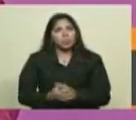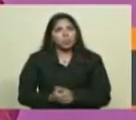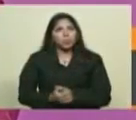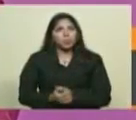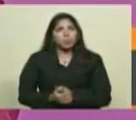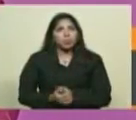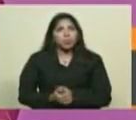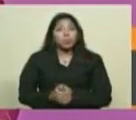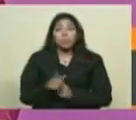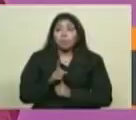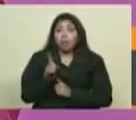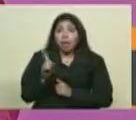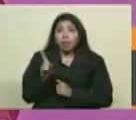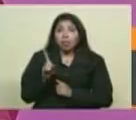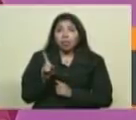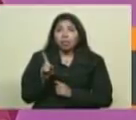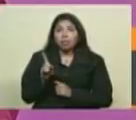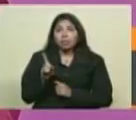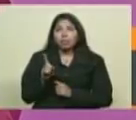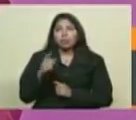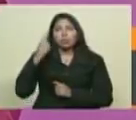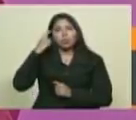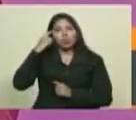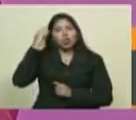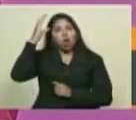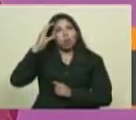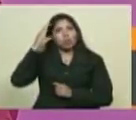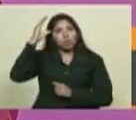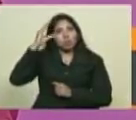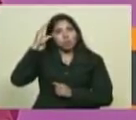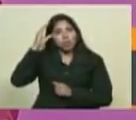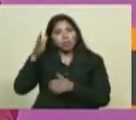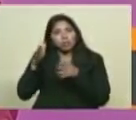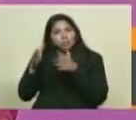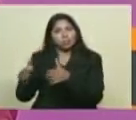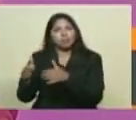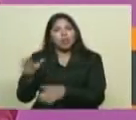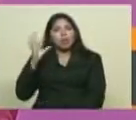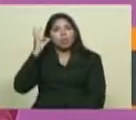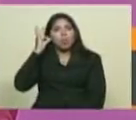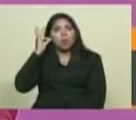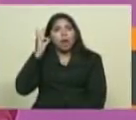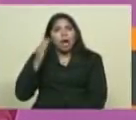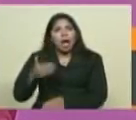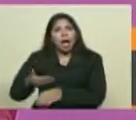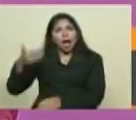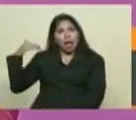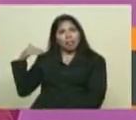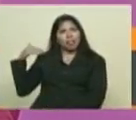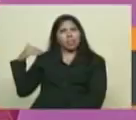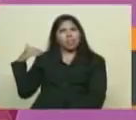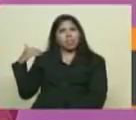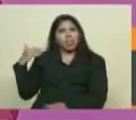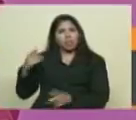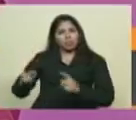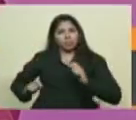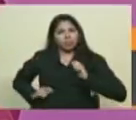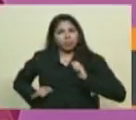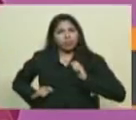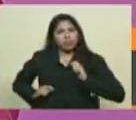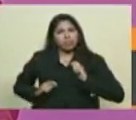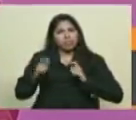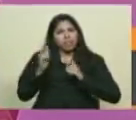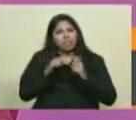Chávez fue el que nos creó la conciencia feminista. Antes de Chávez, ¿quién hablaba de feminismo en el país?